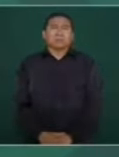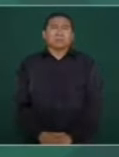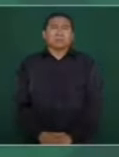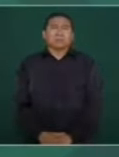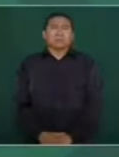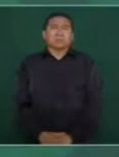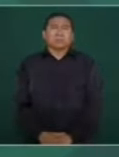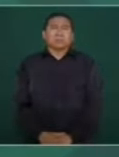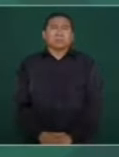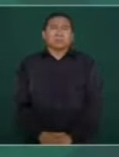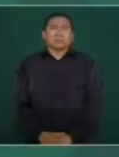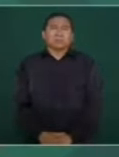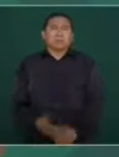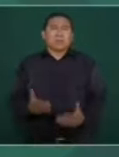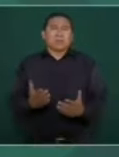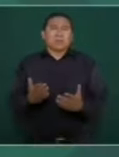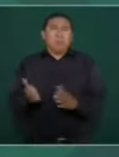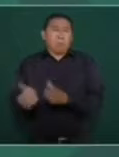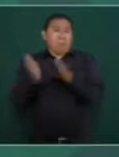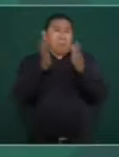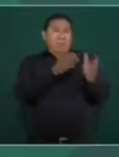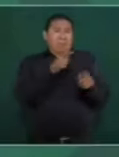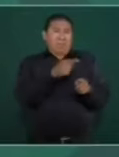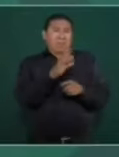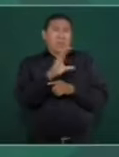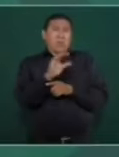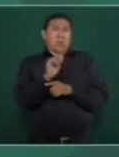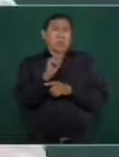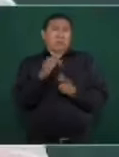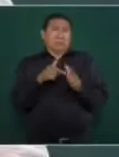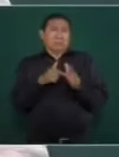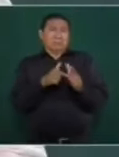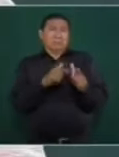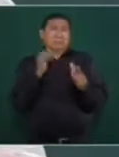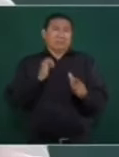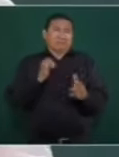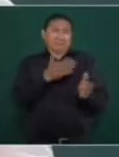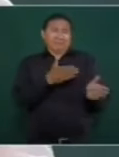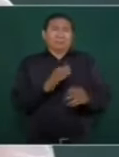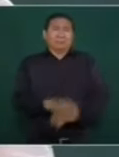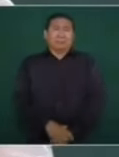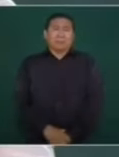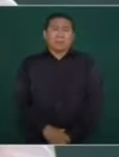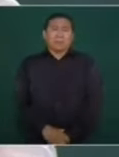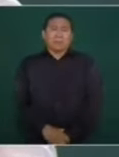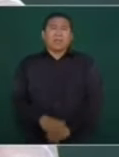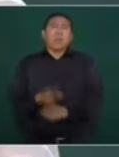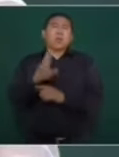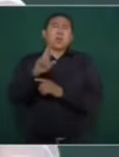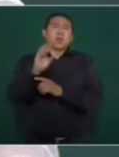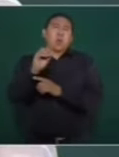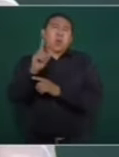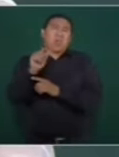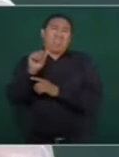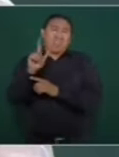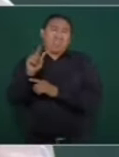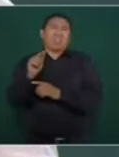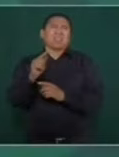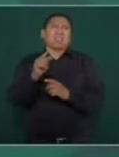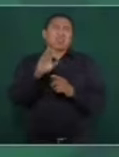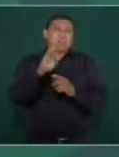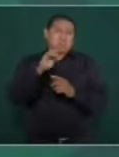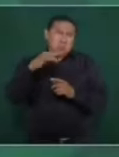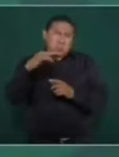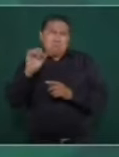es en el bloque conservador. Bueno, sí hay, está lo de Mola,